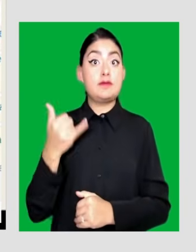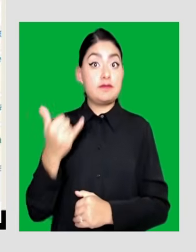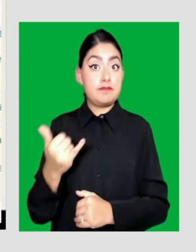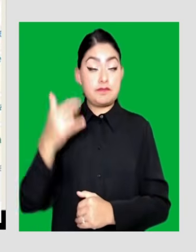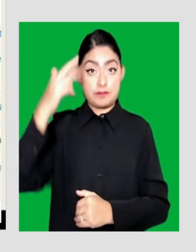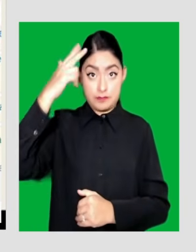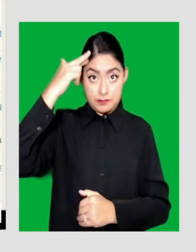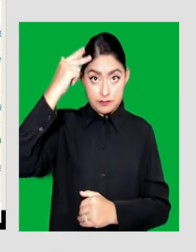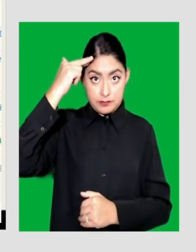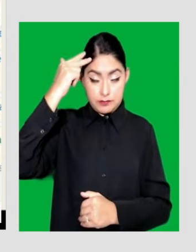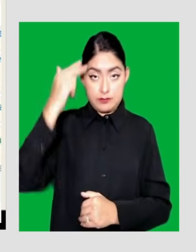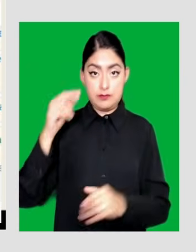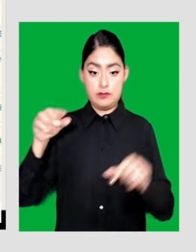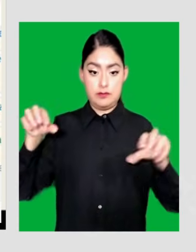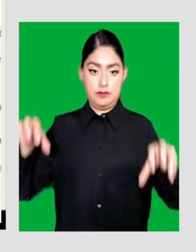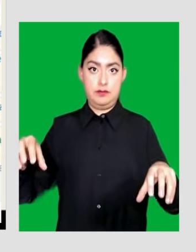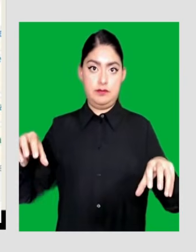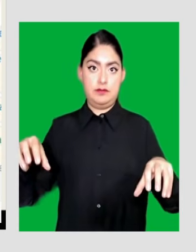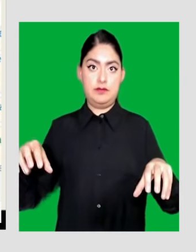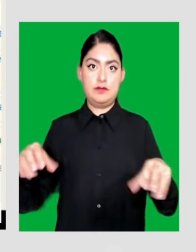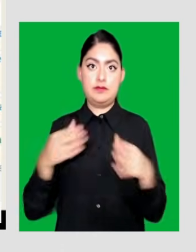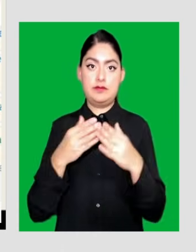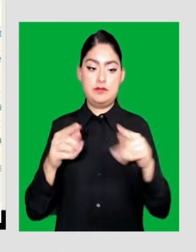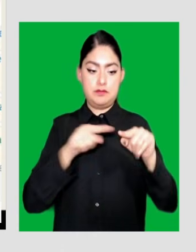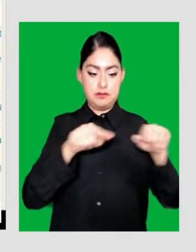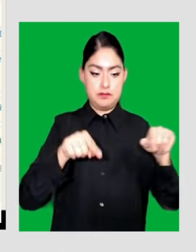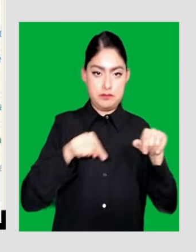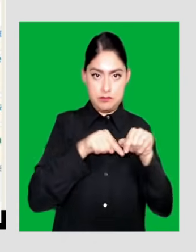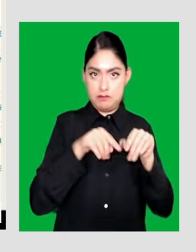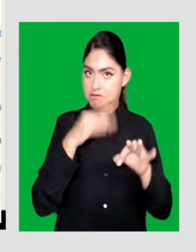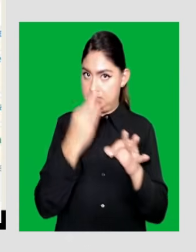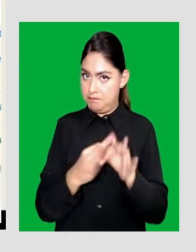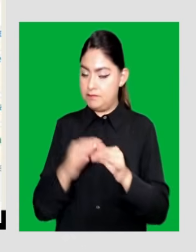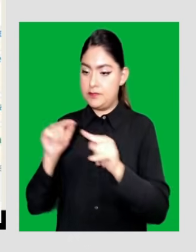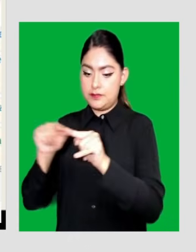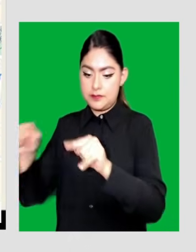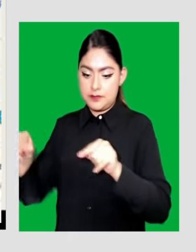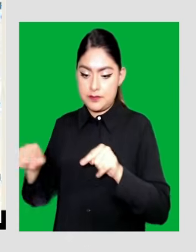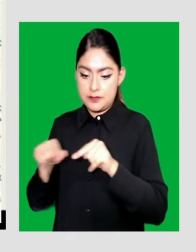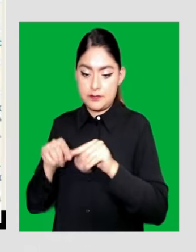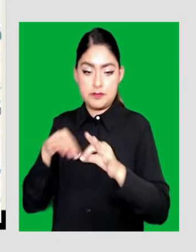Suprema Corte de Justicia de la Nación en coche.